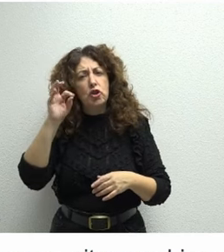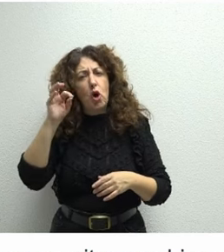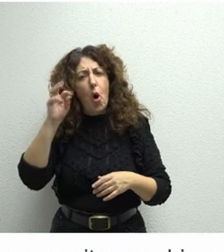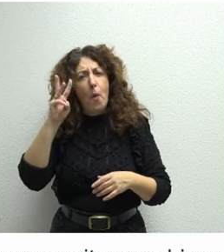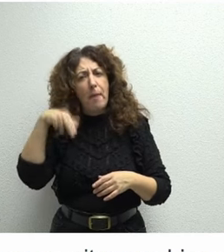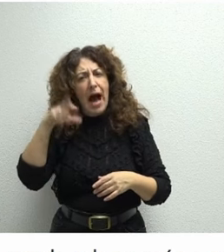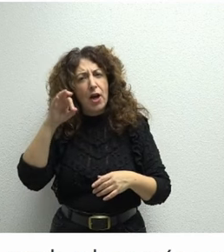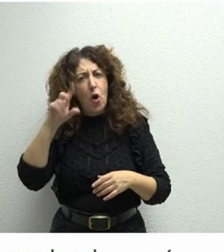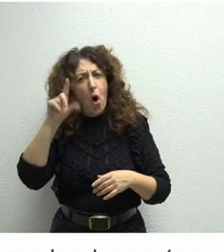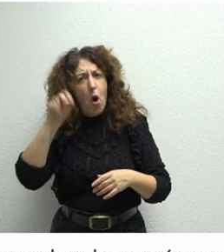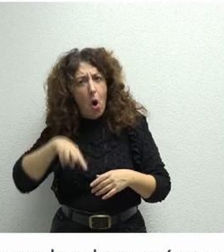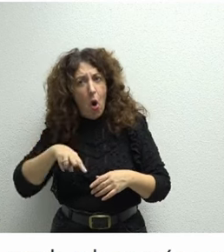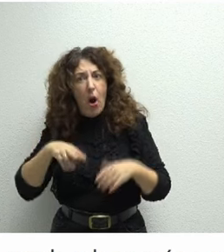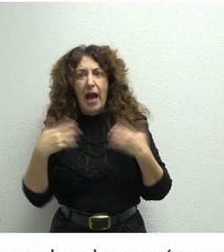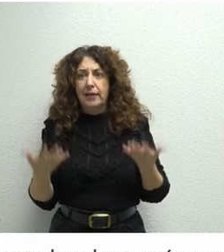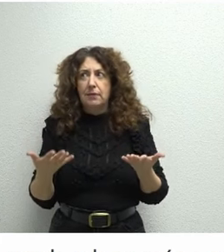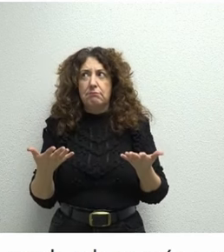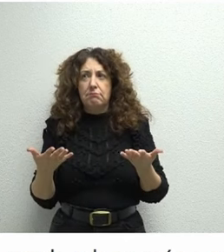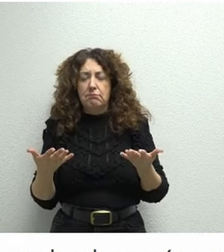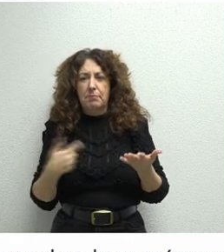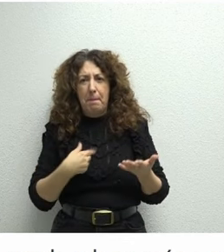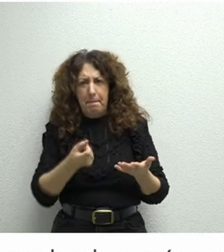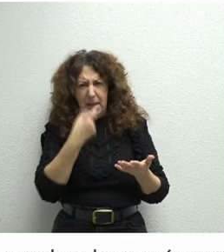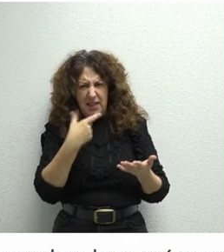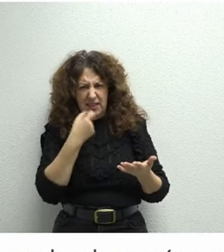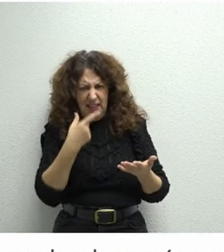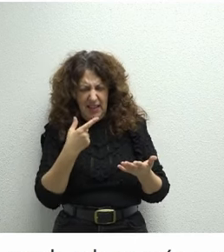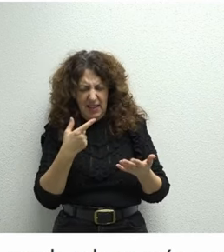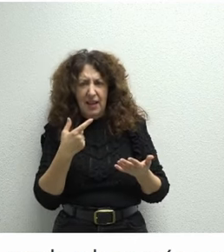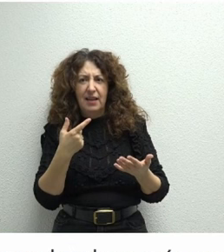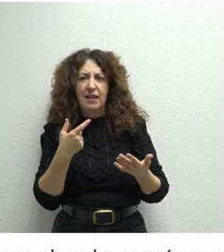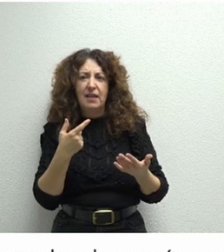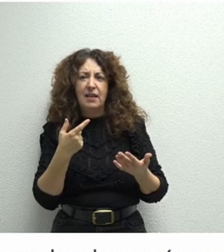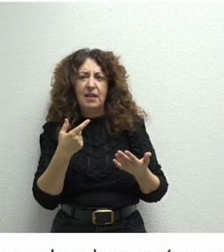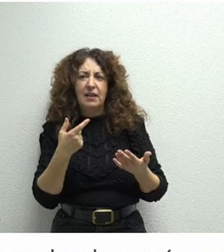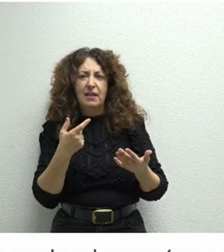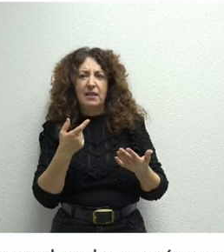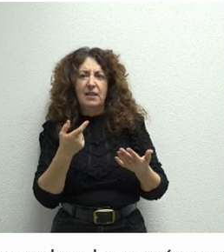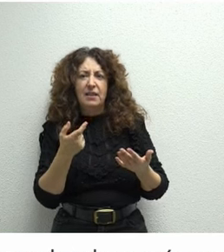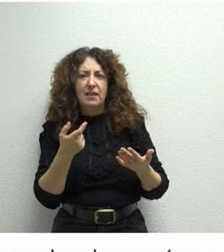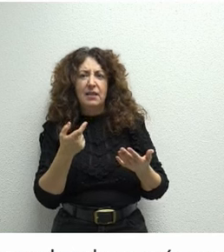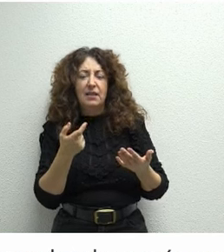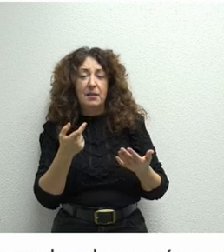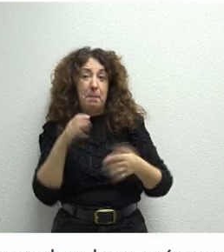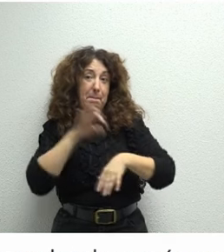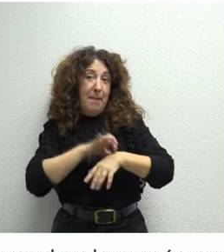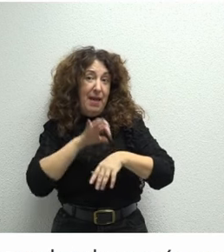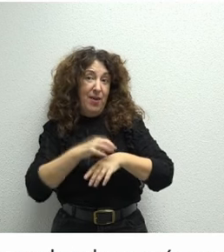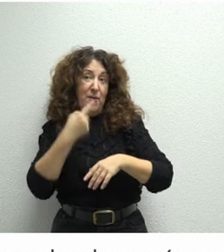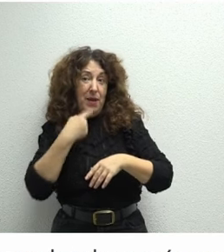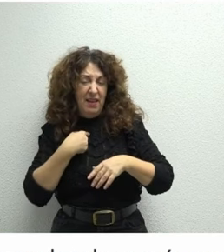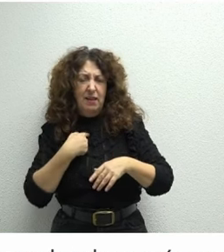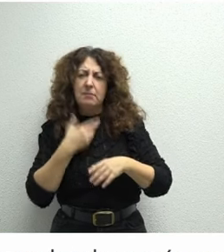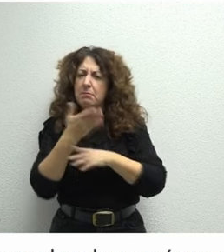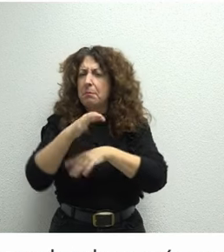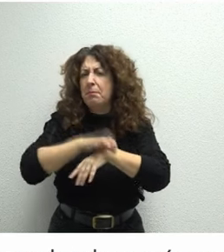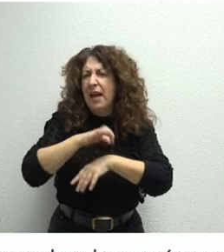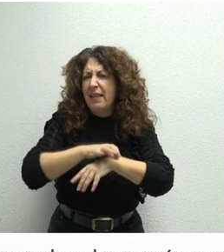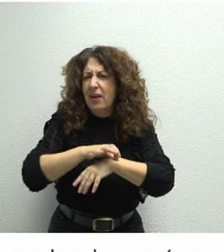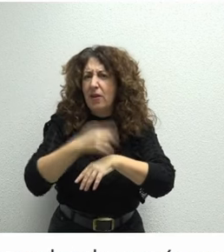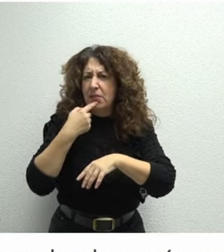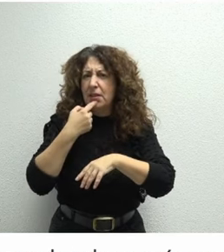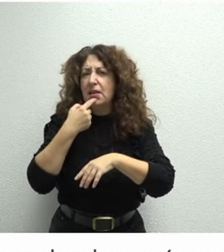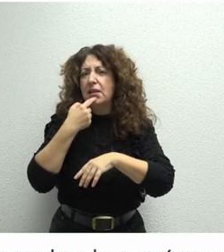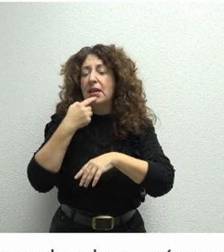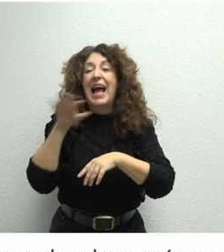paraba y le dijo al al le dijo al al al cardiólogo Esto me pasa dice